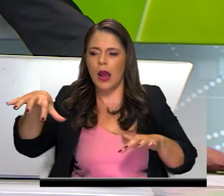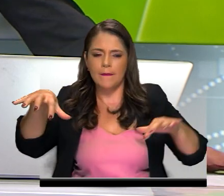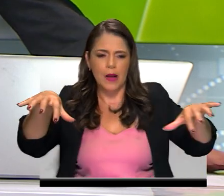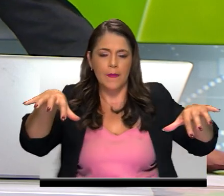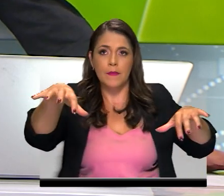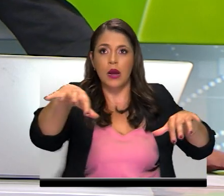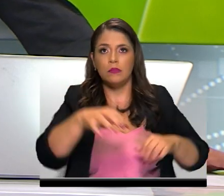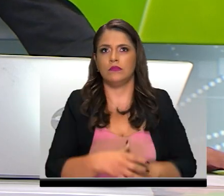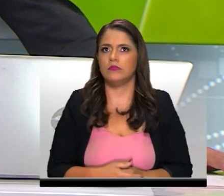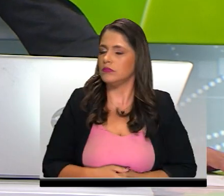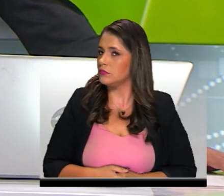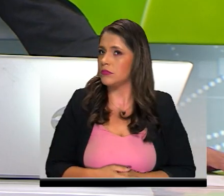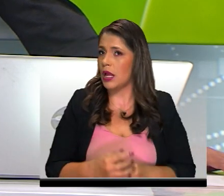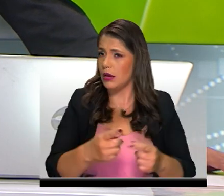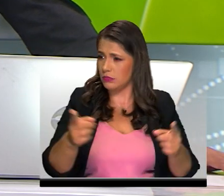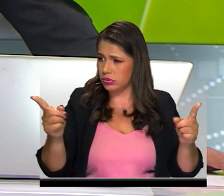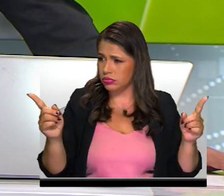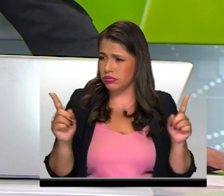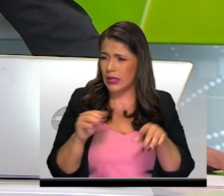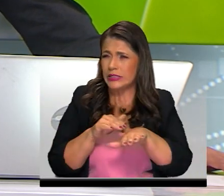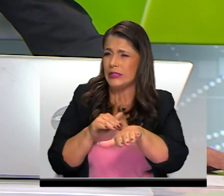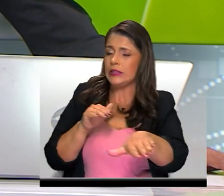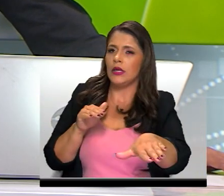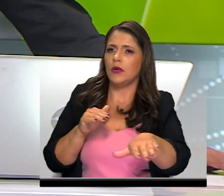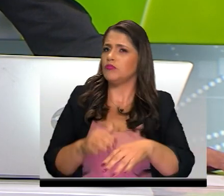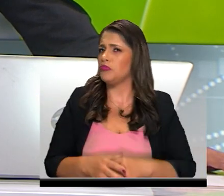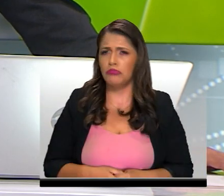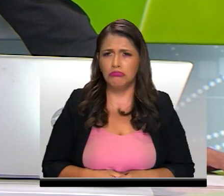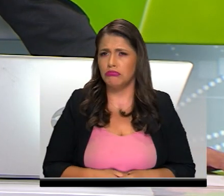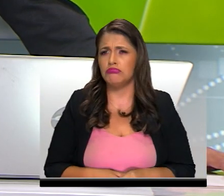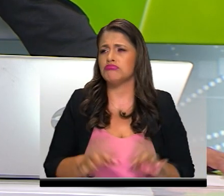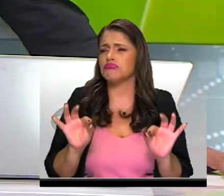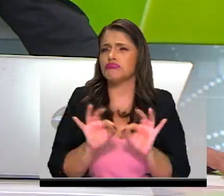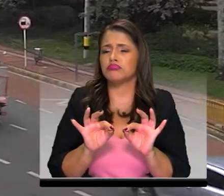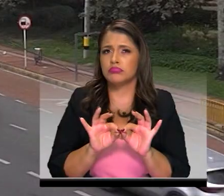debido a que no en todas las vías existe la misma circulación de vehículos.